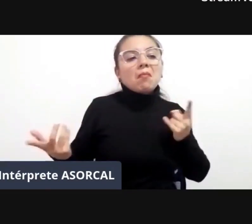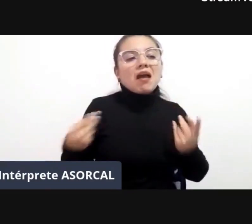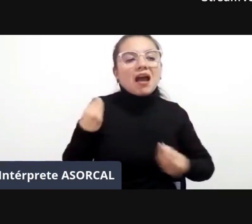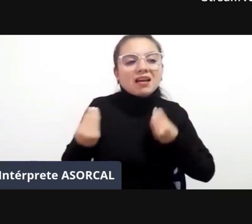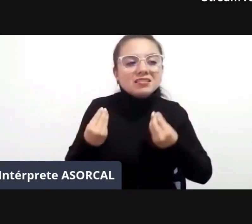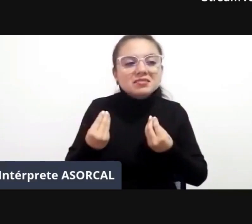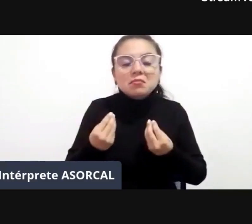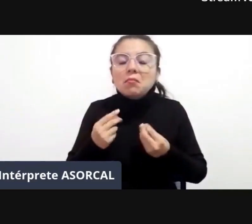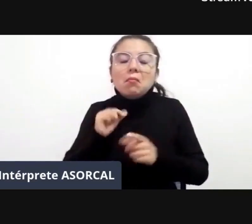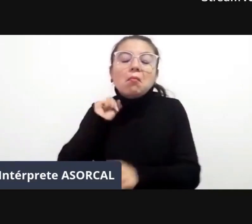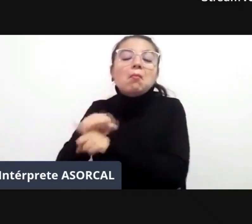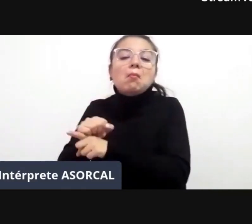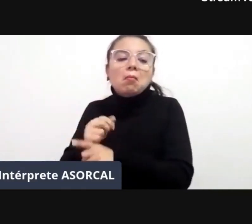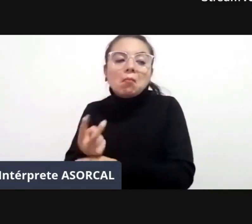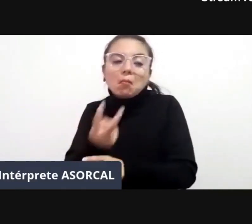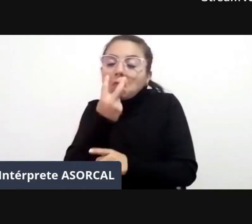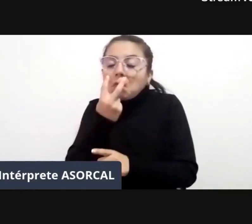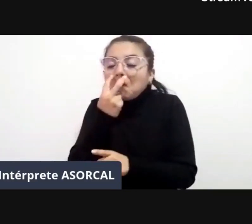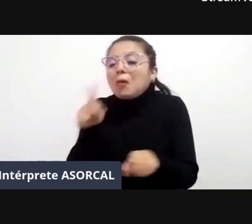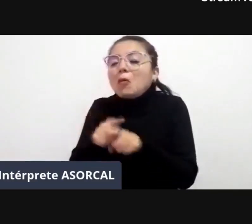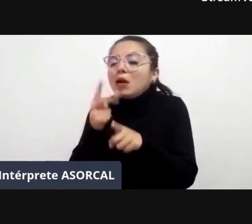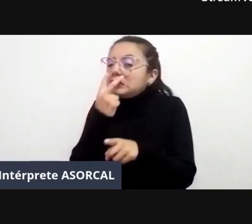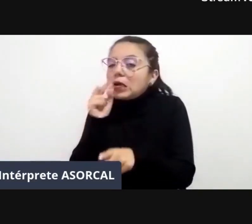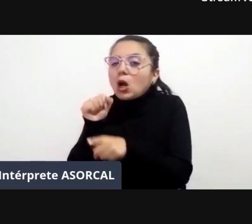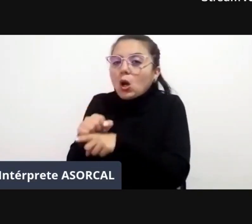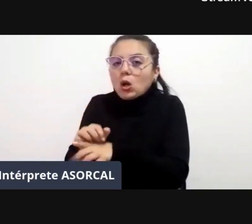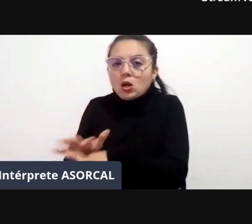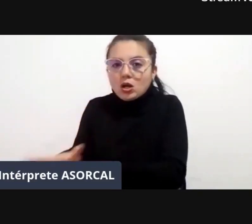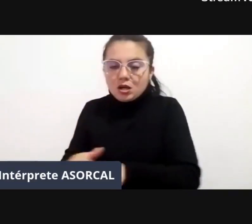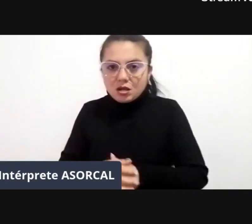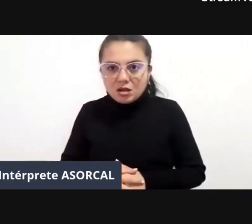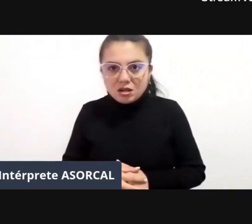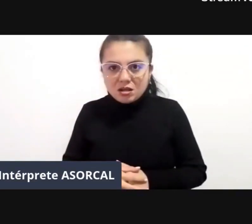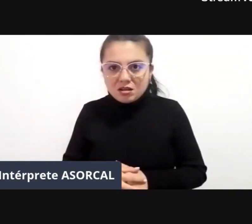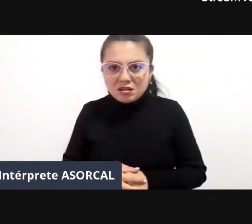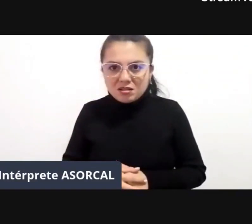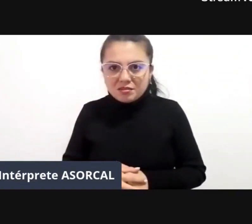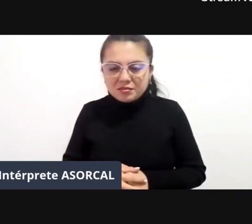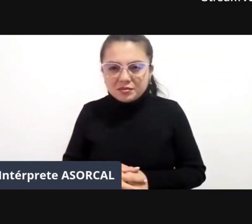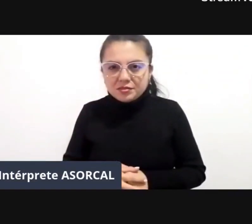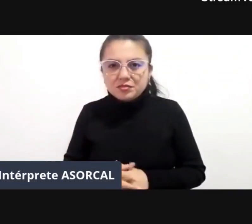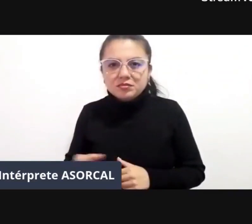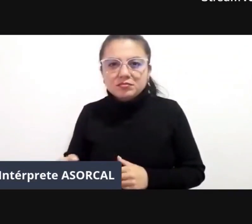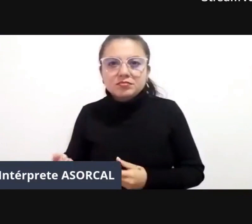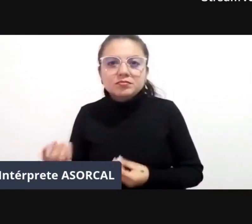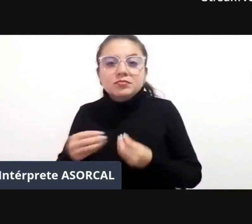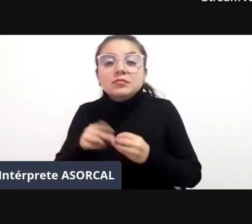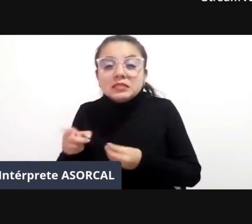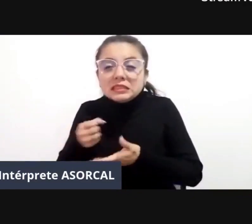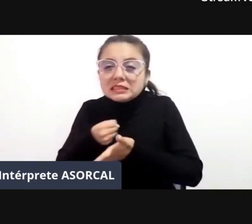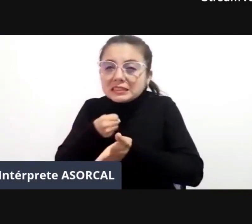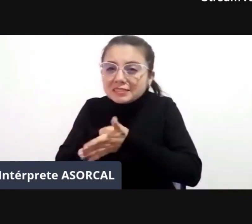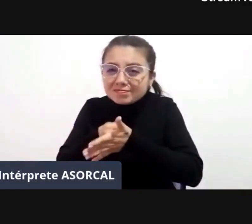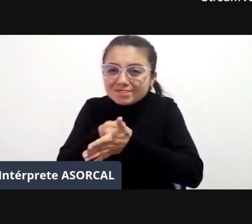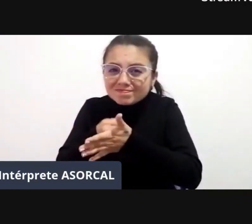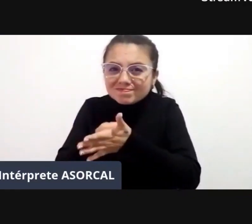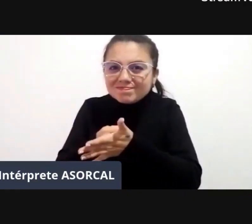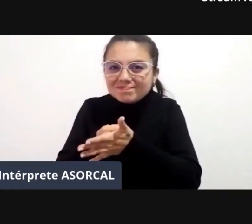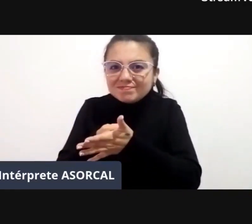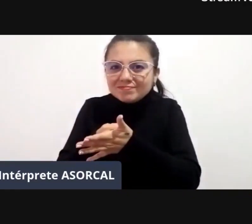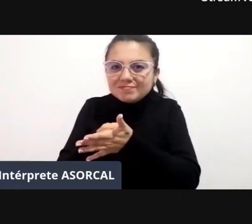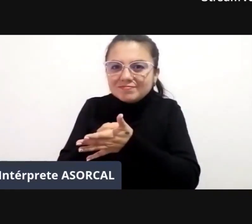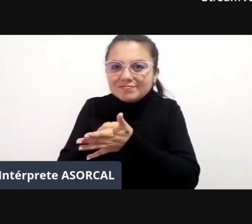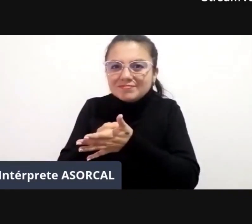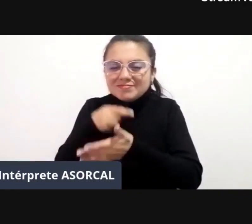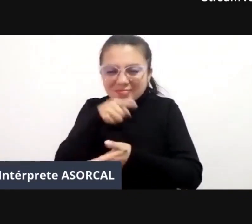rol histórico y hacia un severo descrédito de su lugar en la sociedad de su tiempo. Intentaron frenar ese cuestionamiento y ese